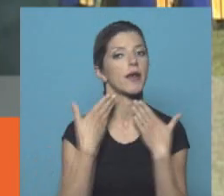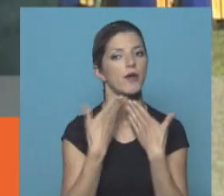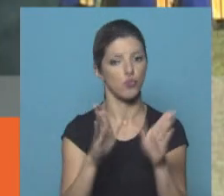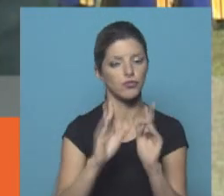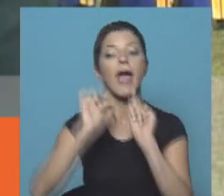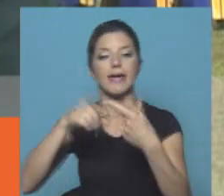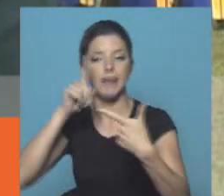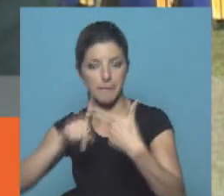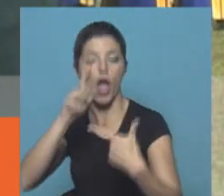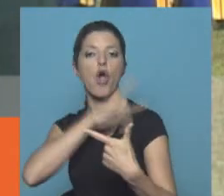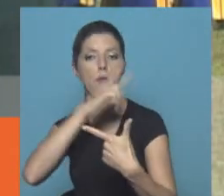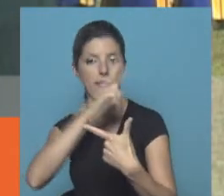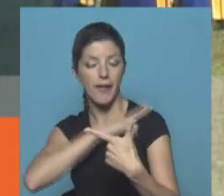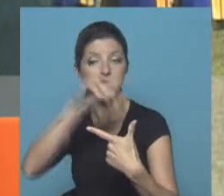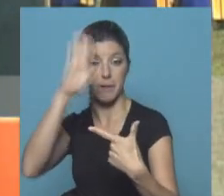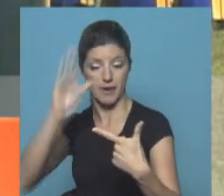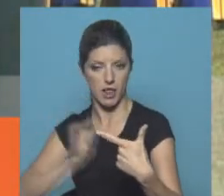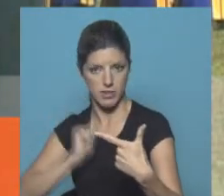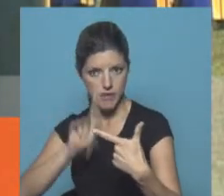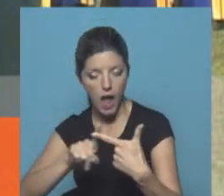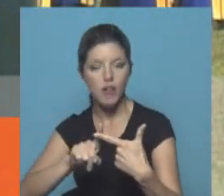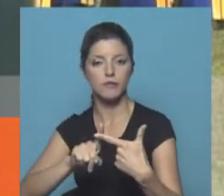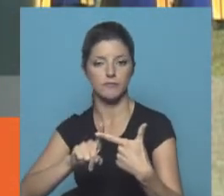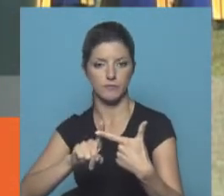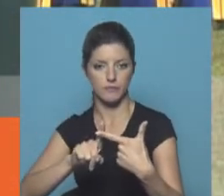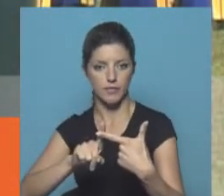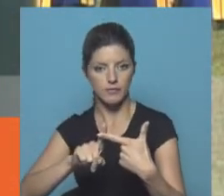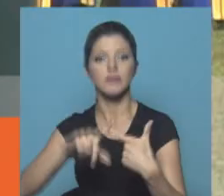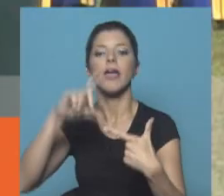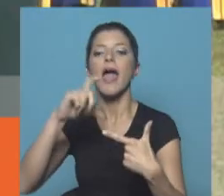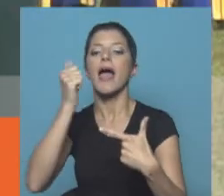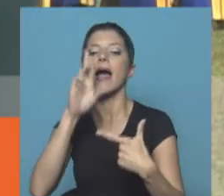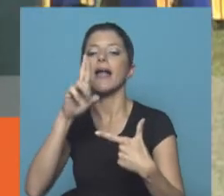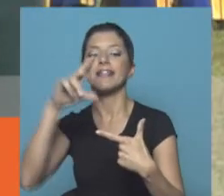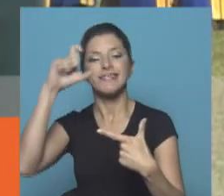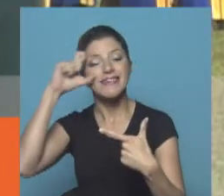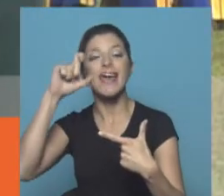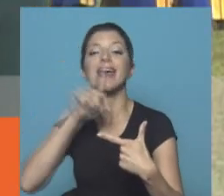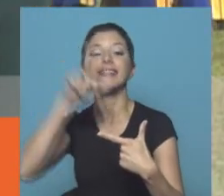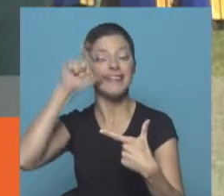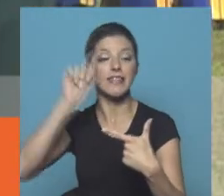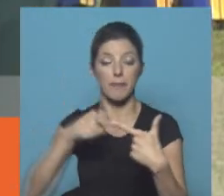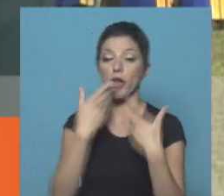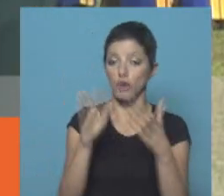como la del comandante de las Fuerzas Armadas, general Luis Garcete, y otros integrantes de la cúpula de